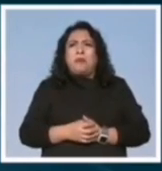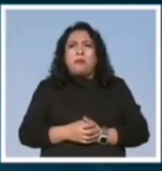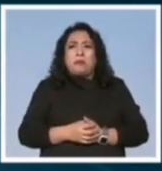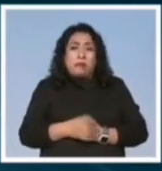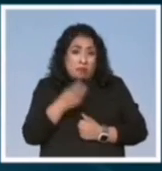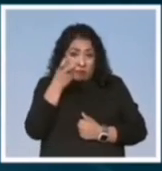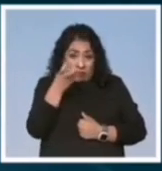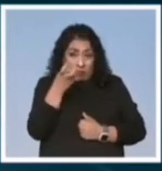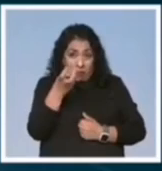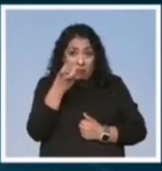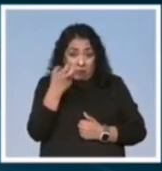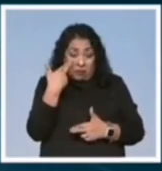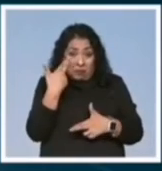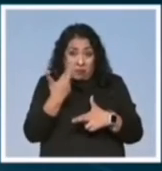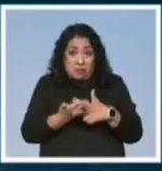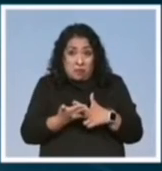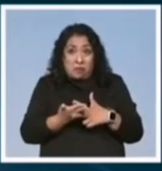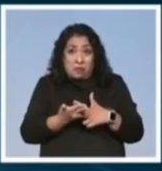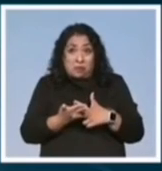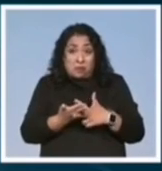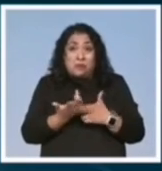esa tarea